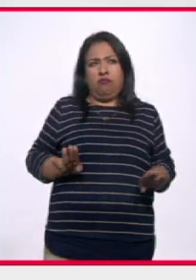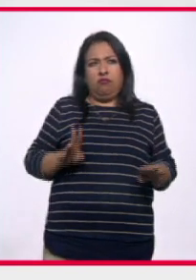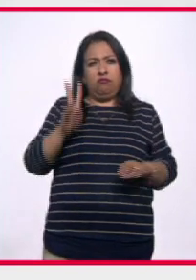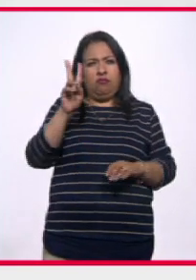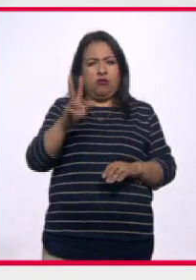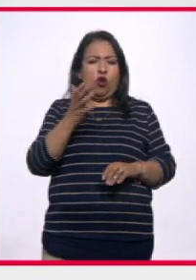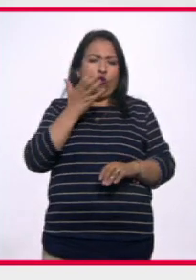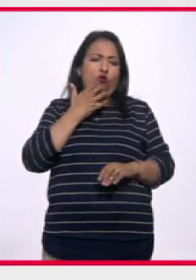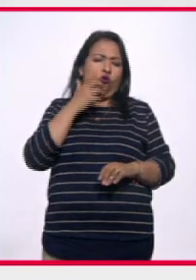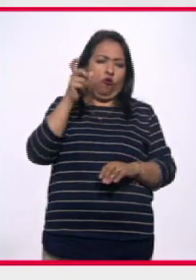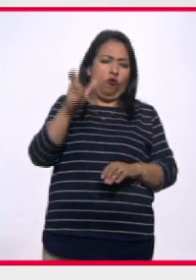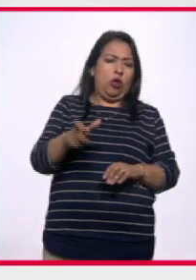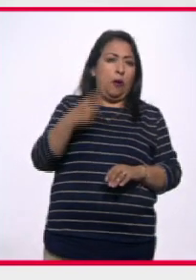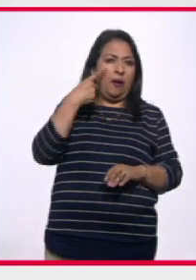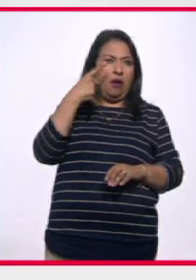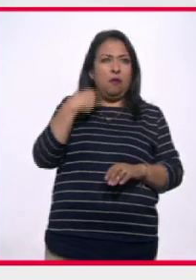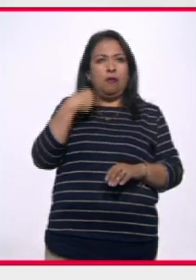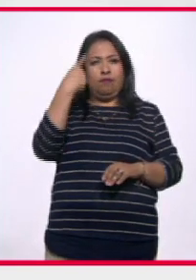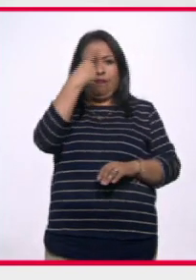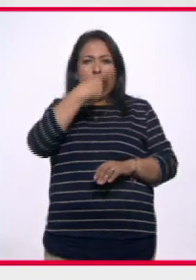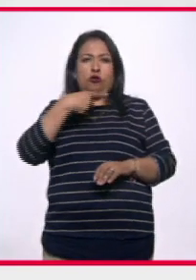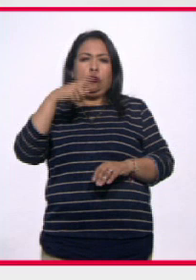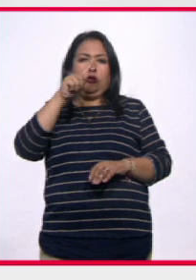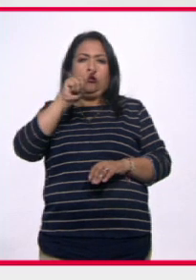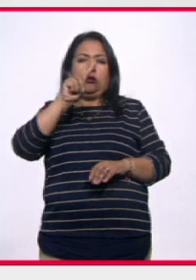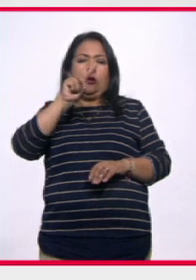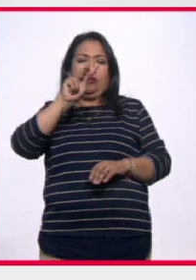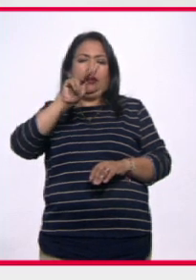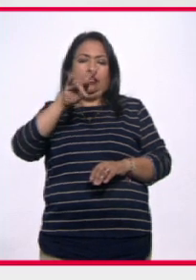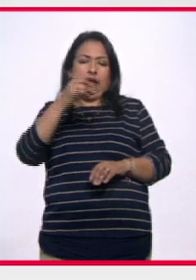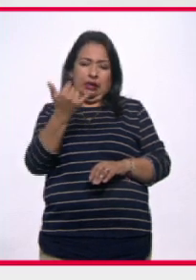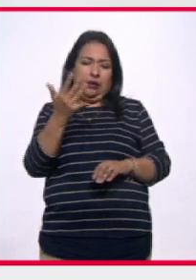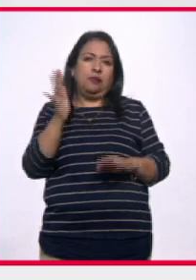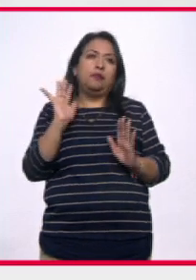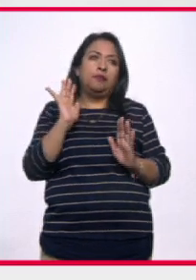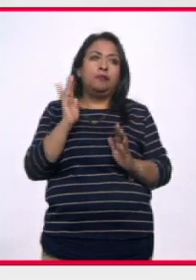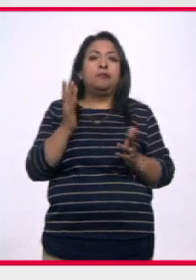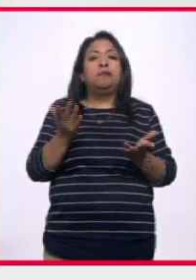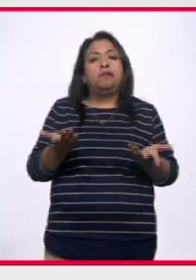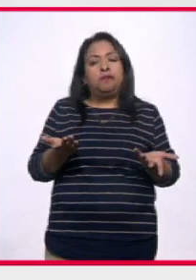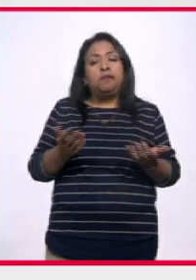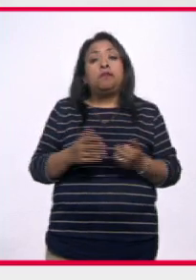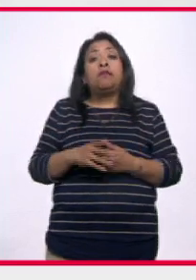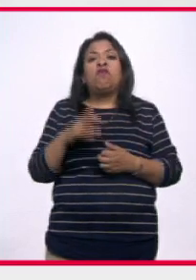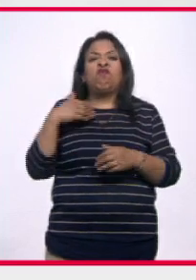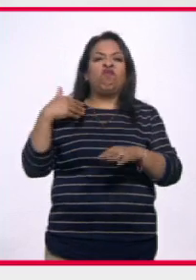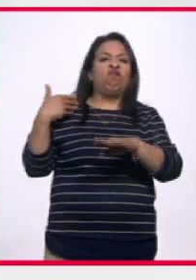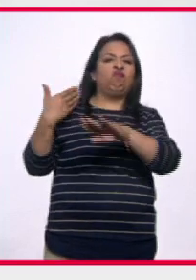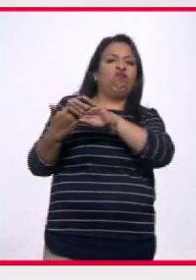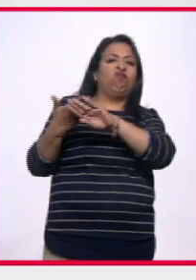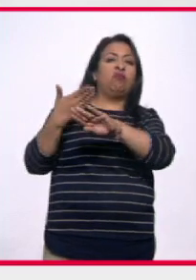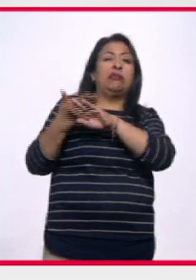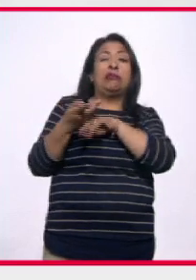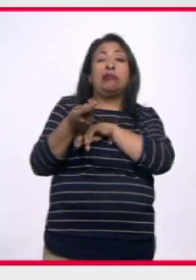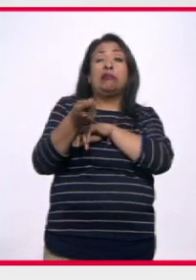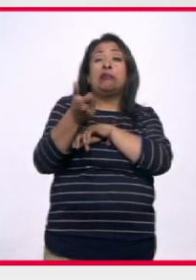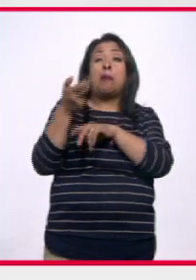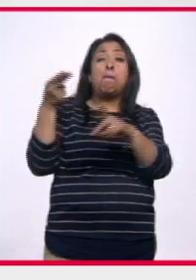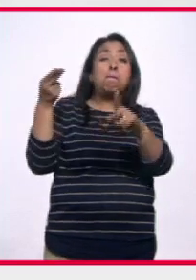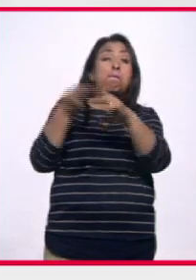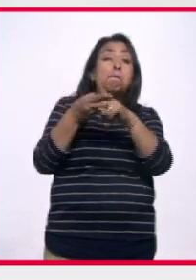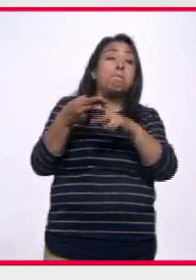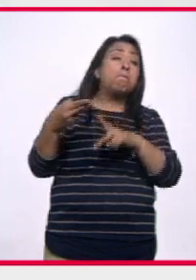muy judío y además se parece a trotsky como tú dices pues este lo atacaron y por poco lo matan